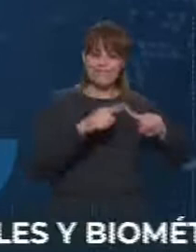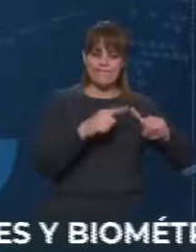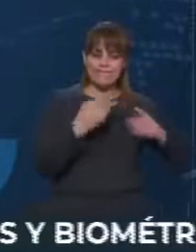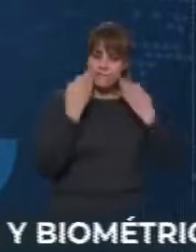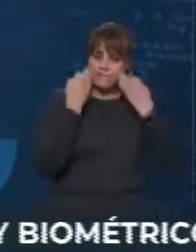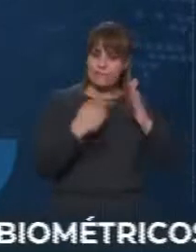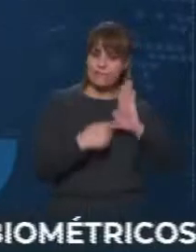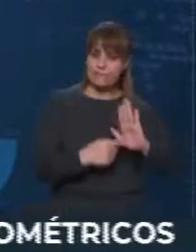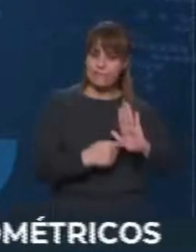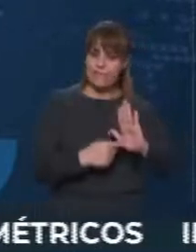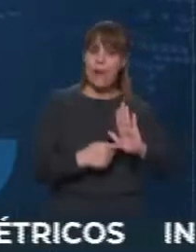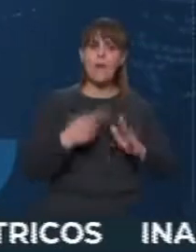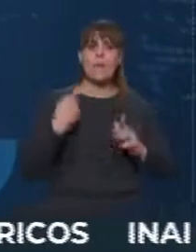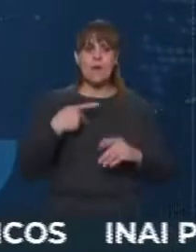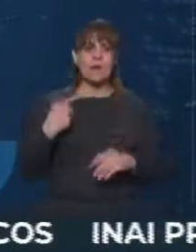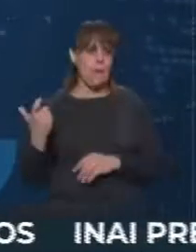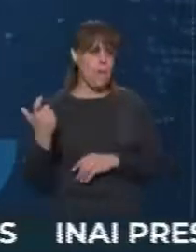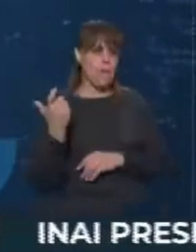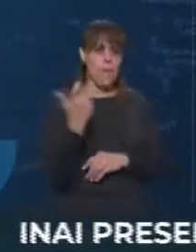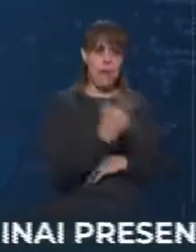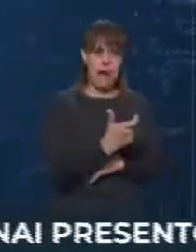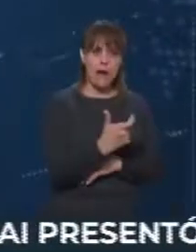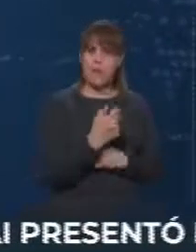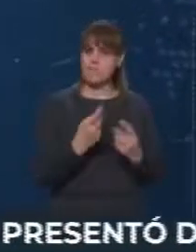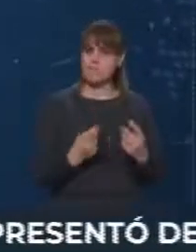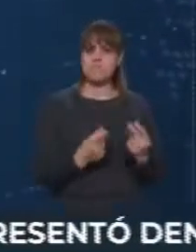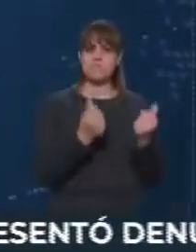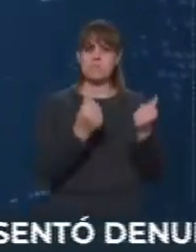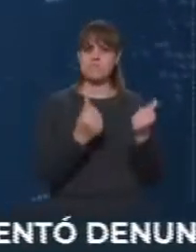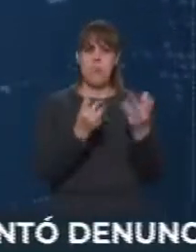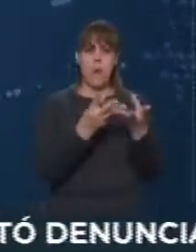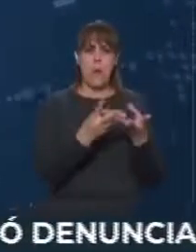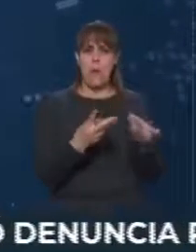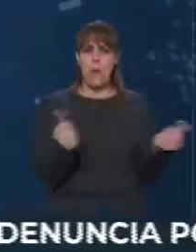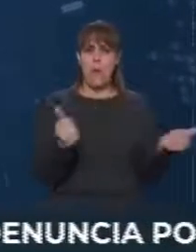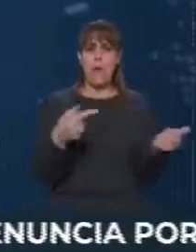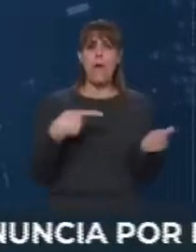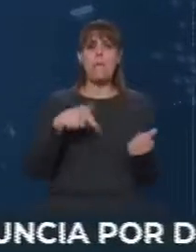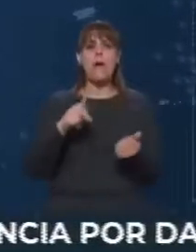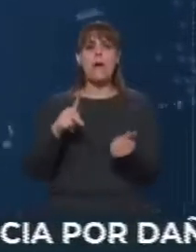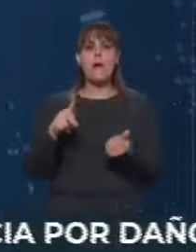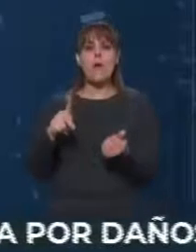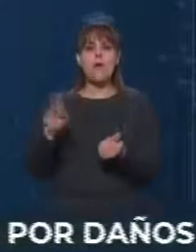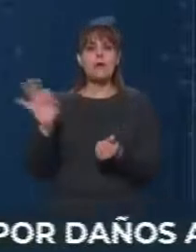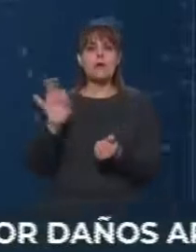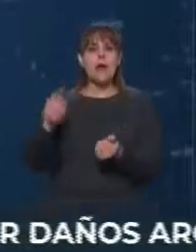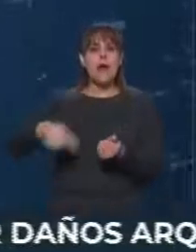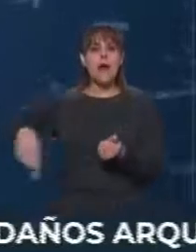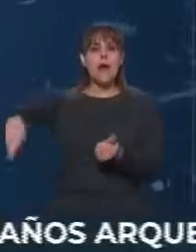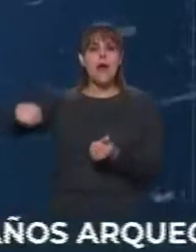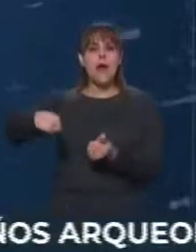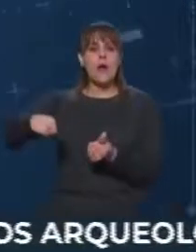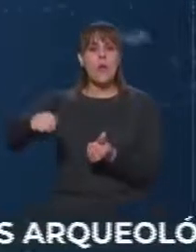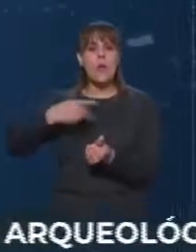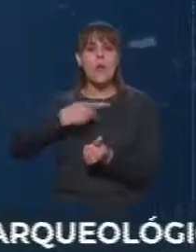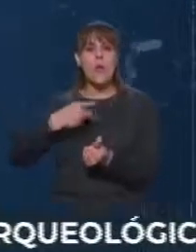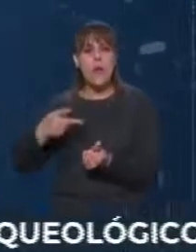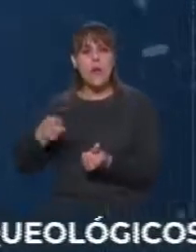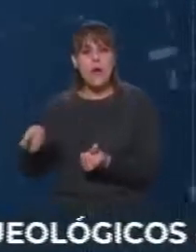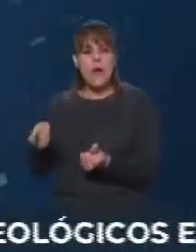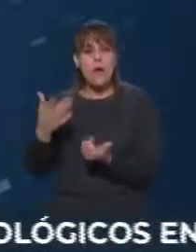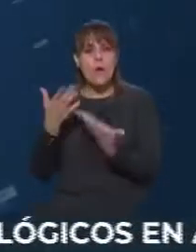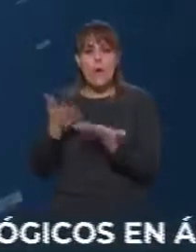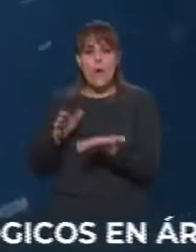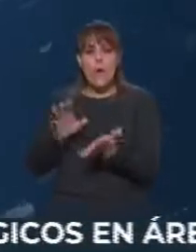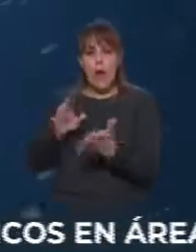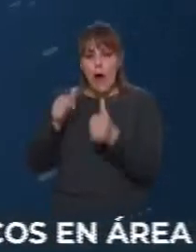los que pueden pagarla, para los que pueden comprarla, pero es tardada y a veces nunca llega para las personas y las víctimas, pues